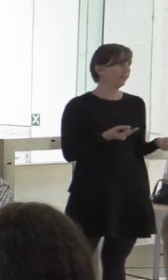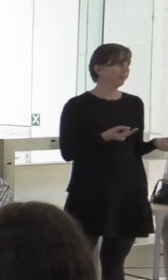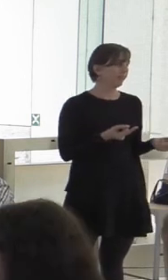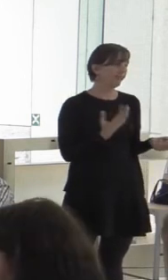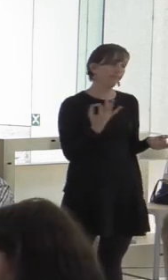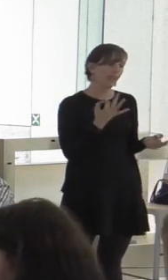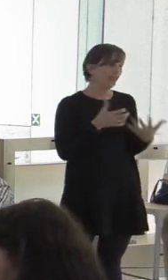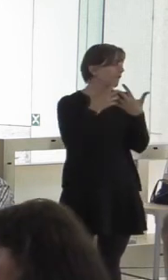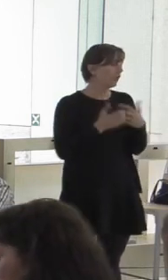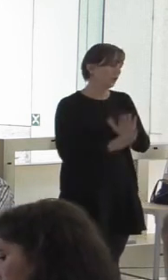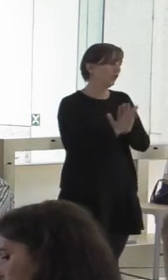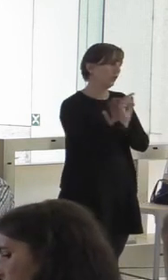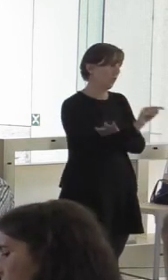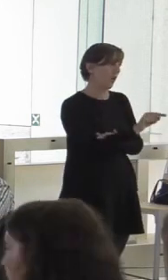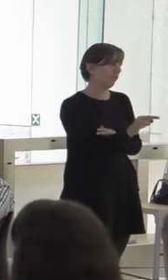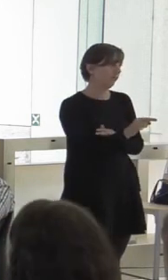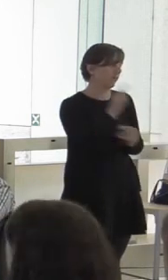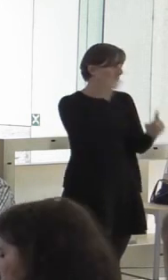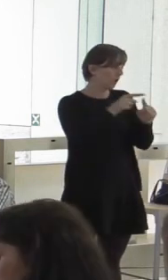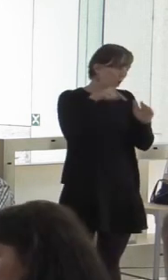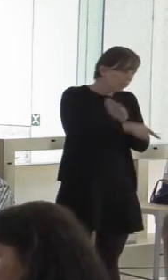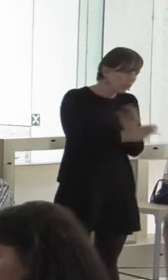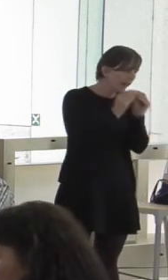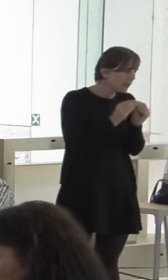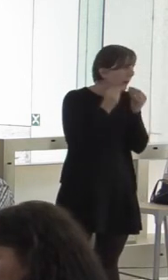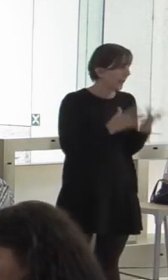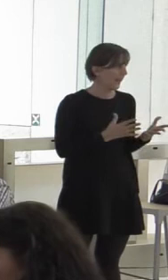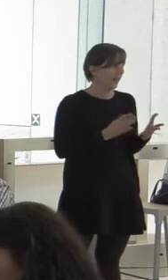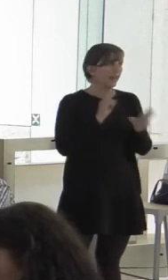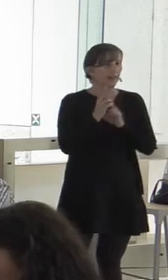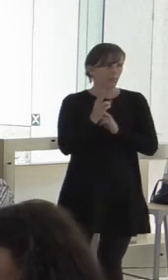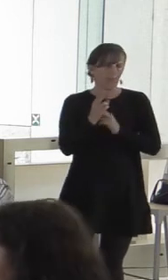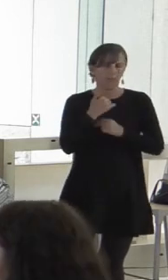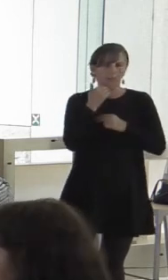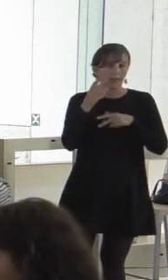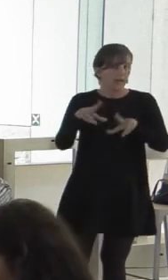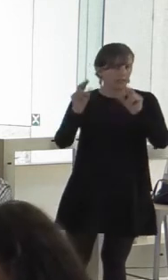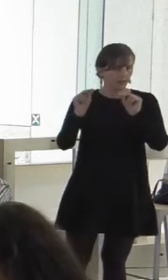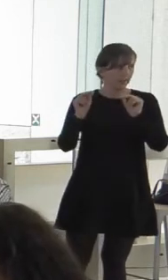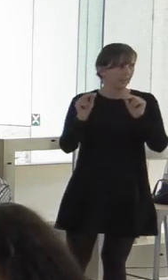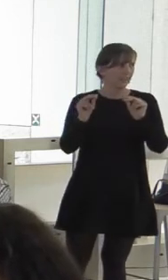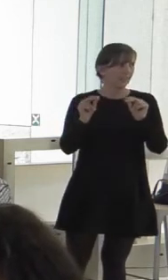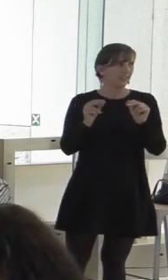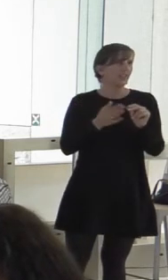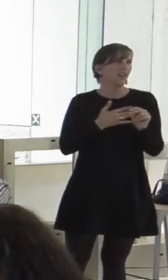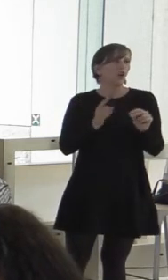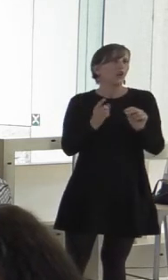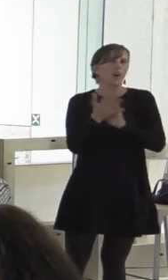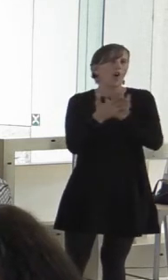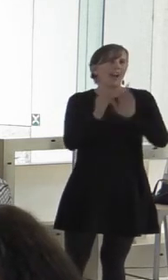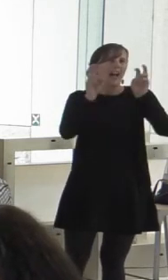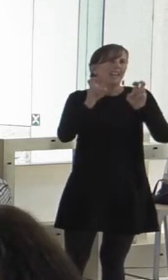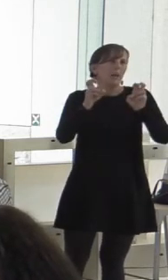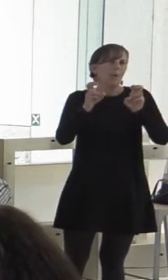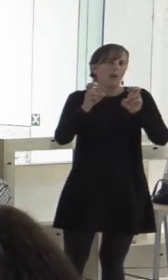que hay que seguir luchando para desarrollar. Ben, para rematar, non quero inducirvos a falar dun tema en concreto, que fagades